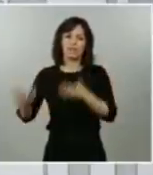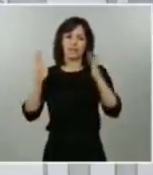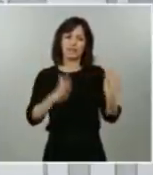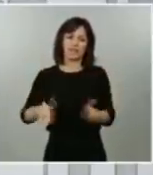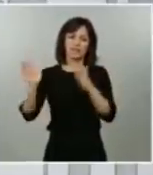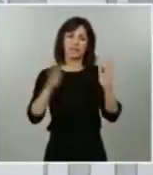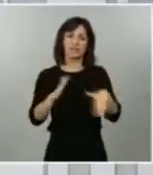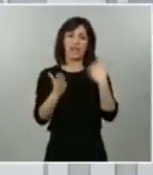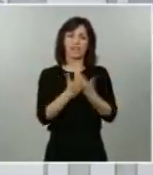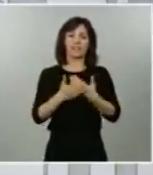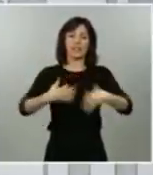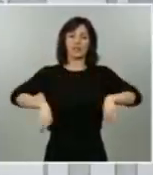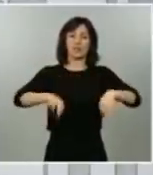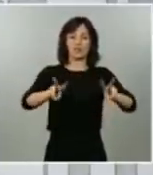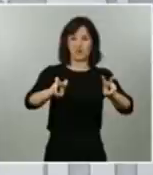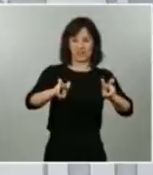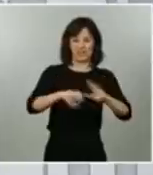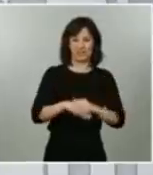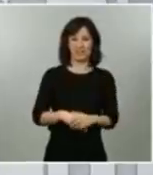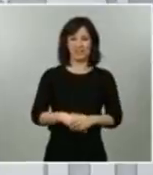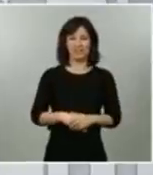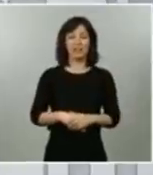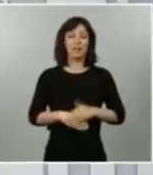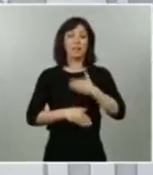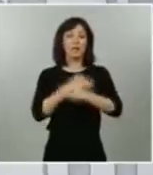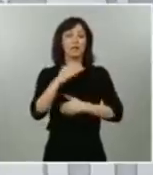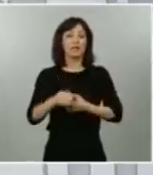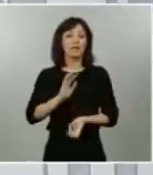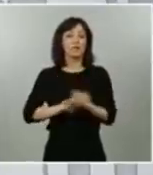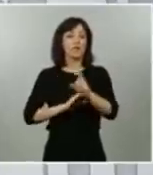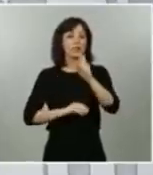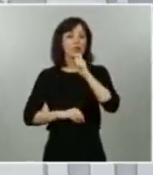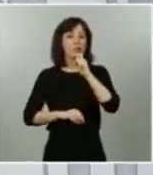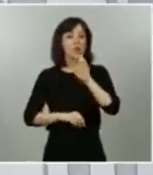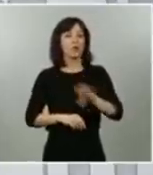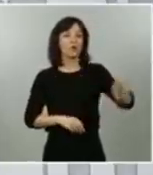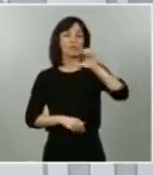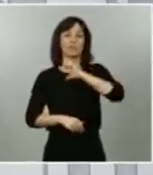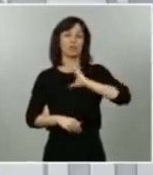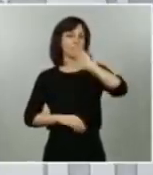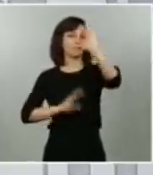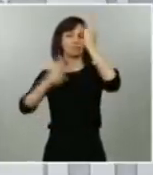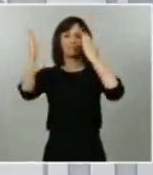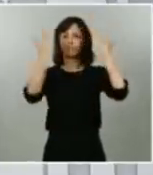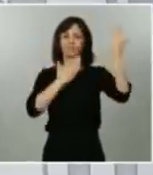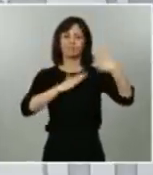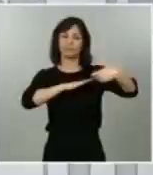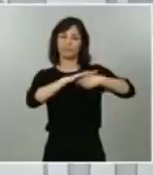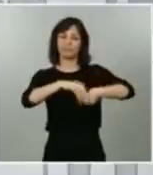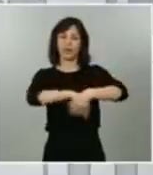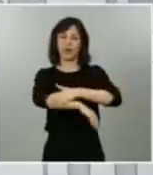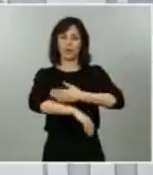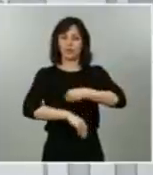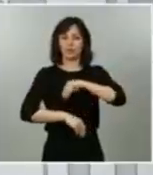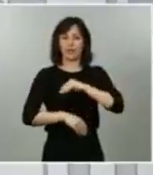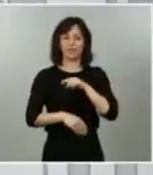procedimiento se establece a propuesta de las comunidades autónomas que remiten su solicitud al gobierno de españa' en donde evidentemente